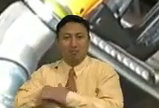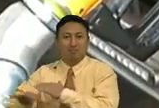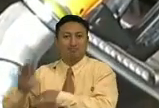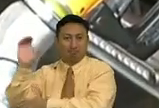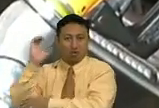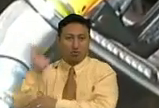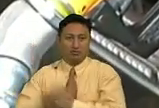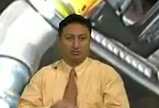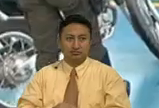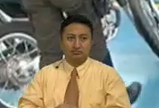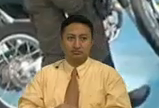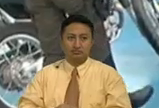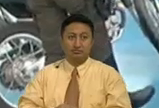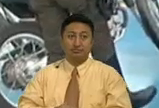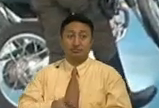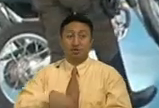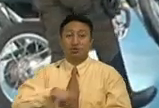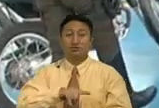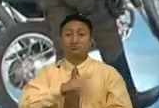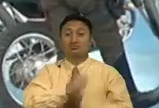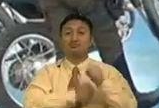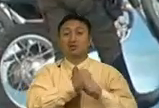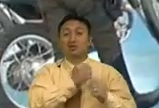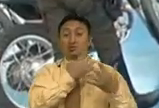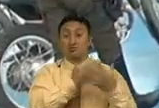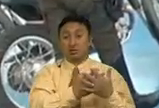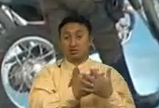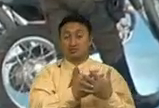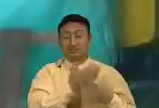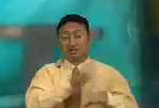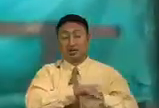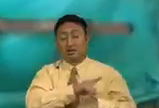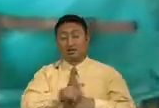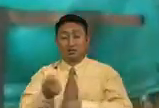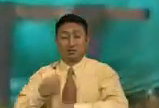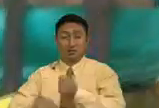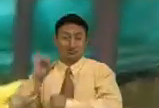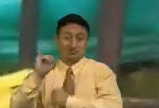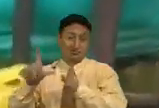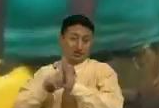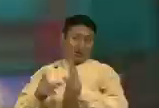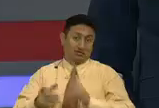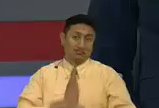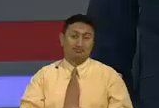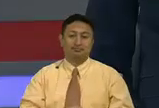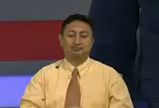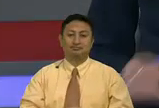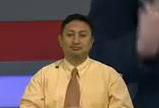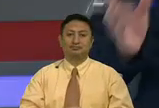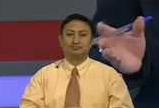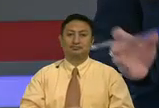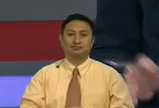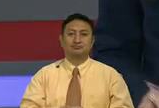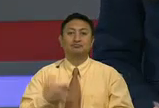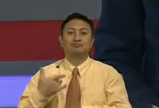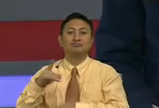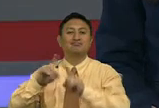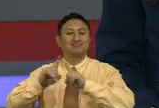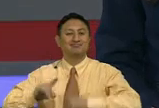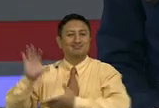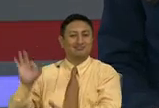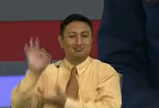pagar condenas por este delito. Desde Tulcán informa Miriam Enríquez. Y varios representantes de la